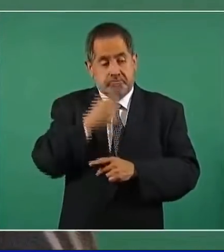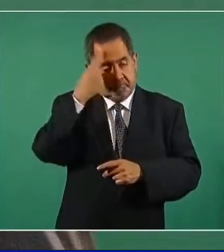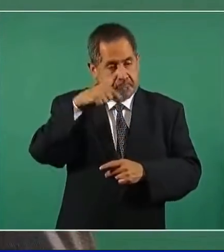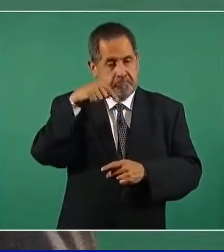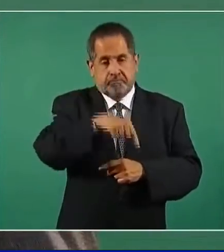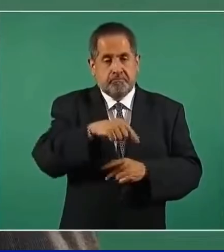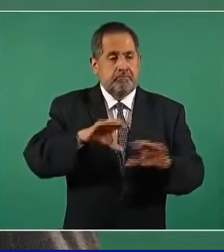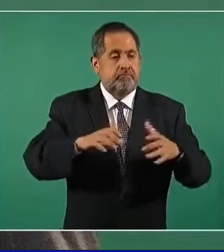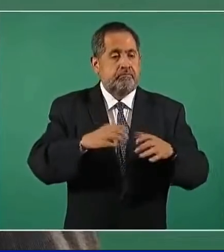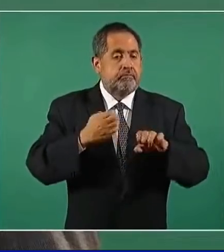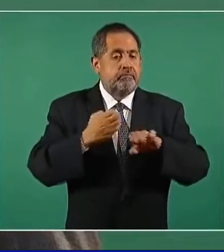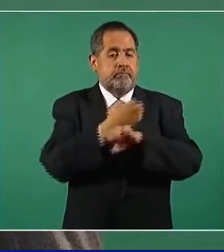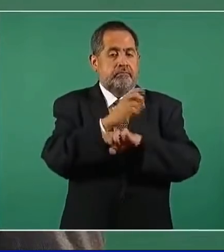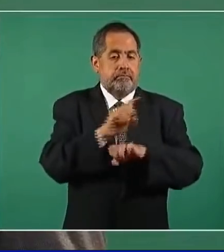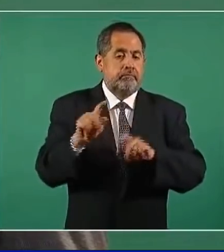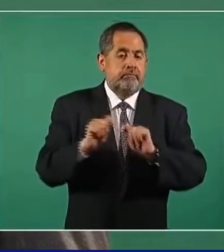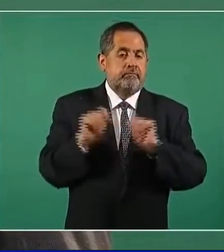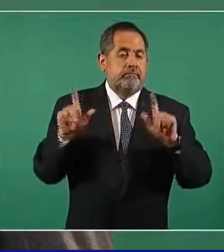al Estado.